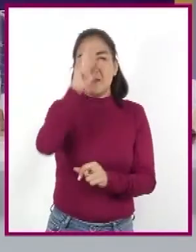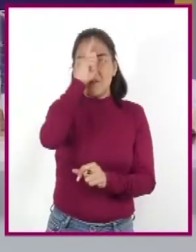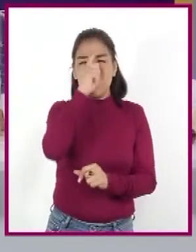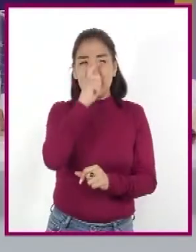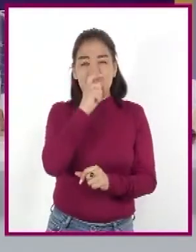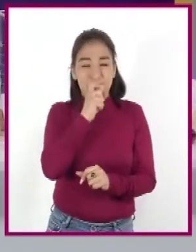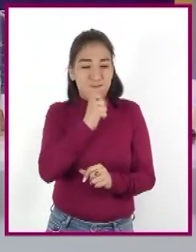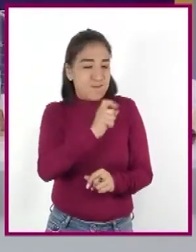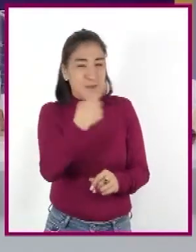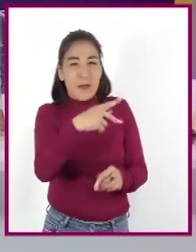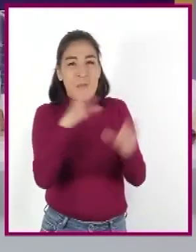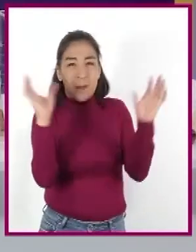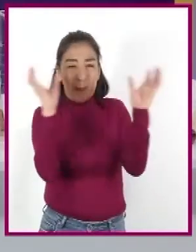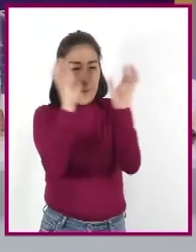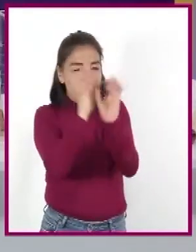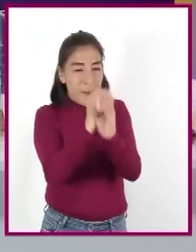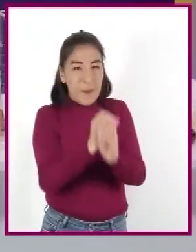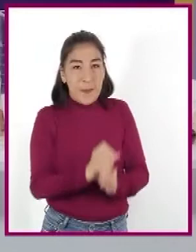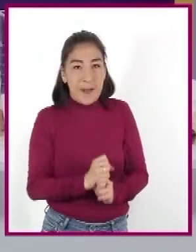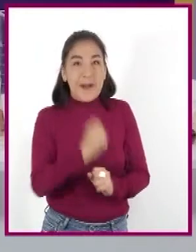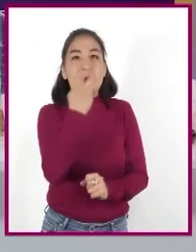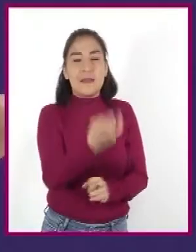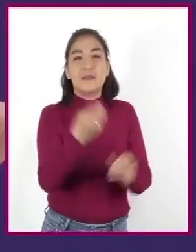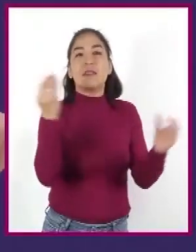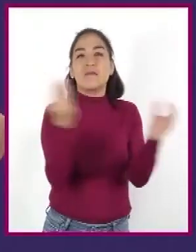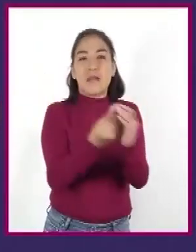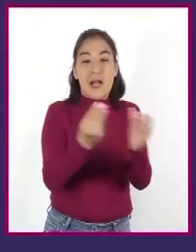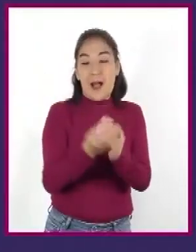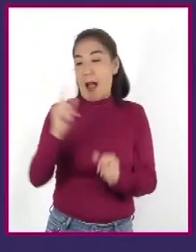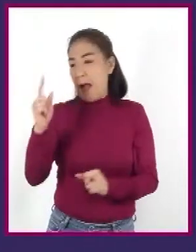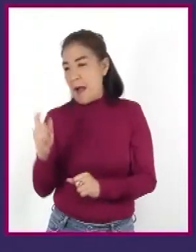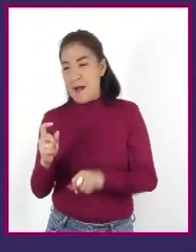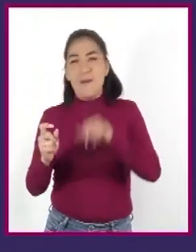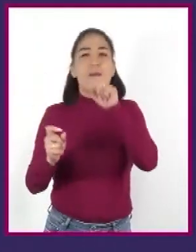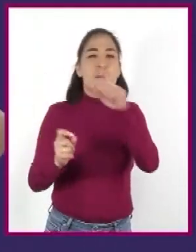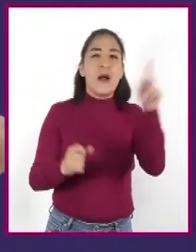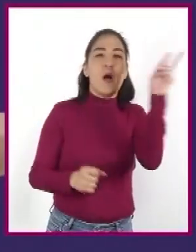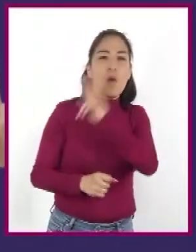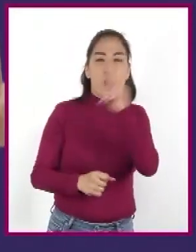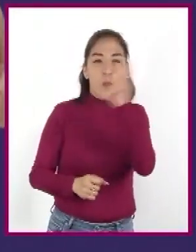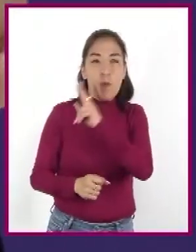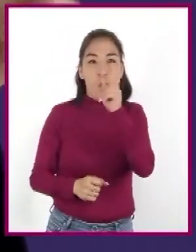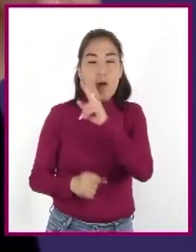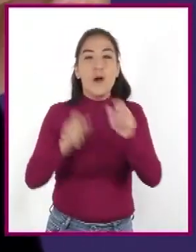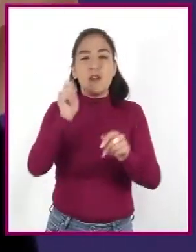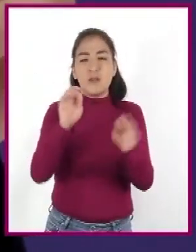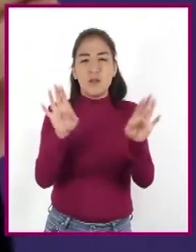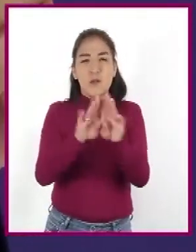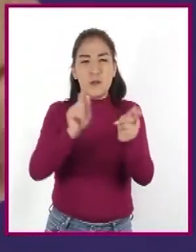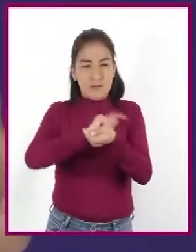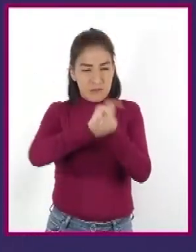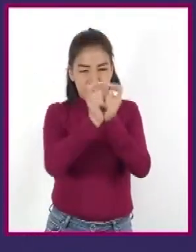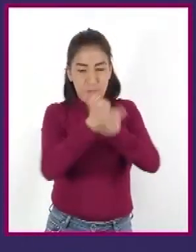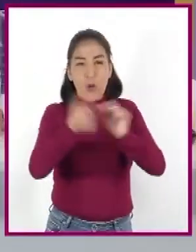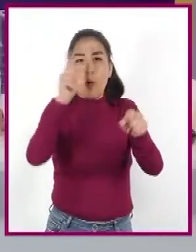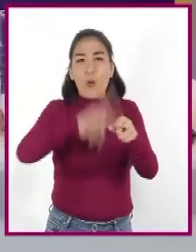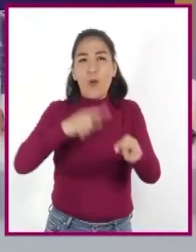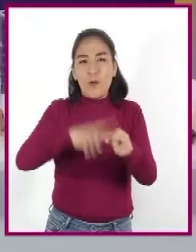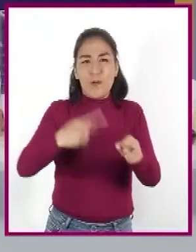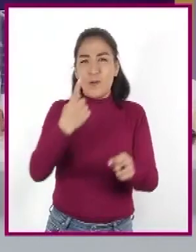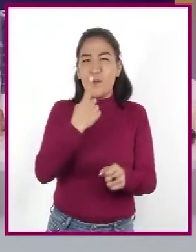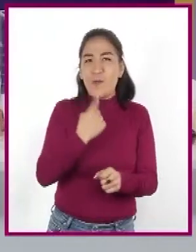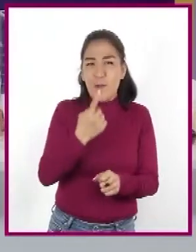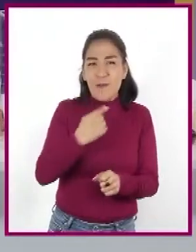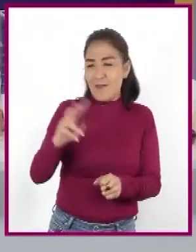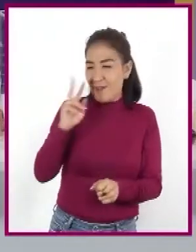contacto que tiene con el oxígeno presente en el agua o aire, dando origen a un color rojizo muy fácil de identificar